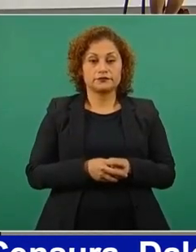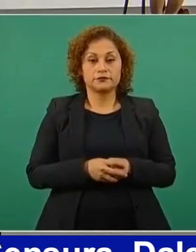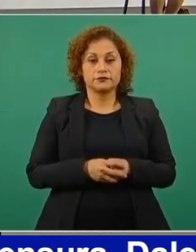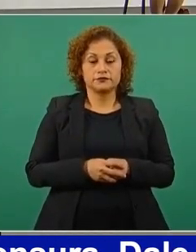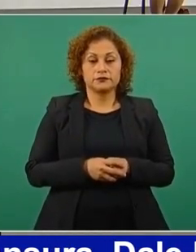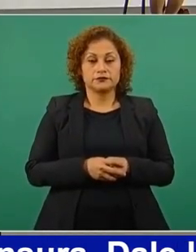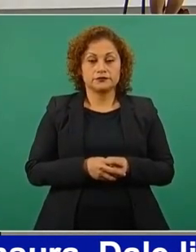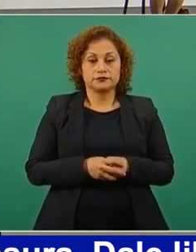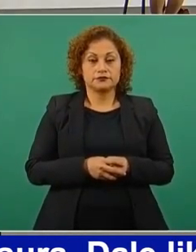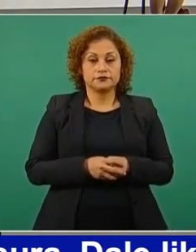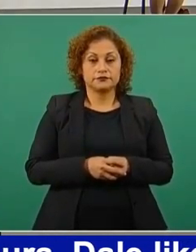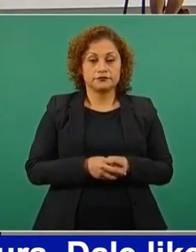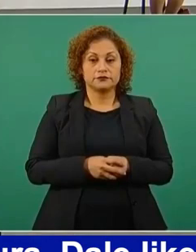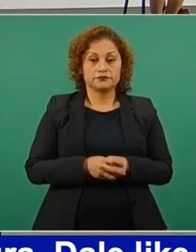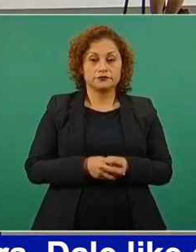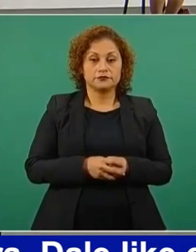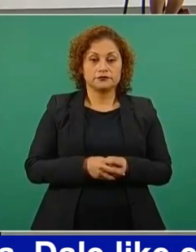Y ahora,